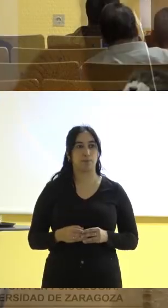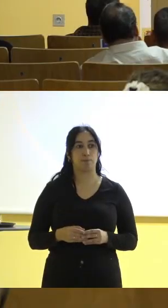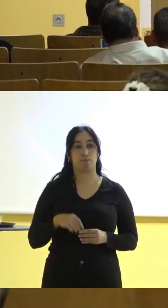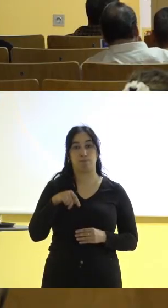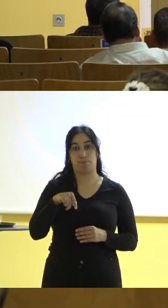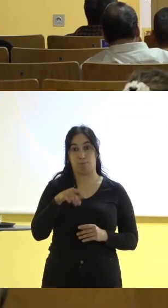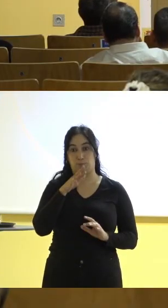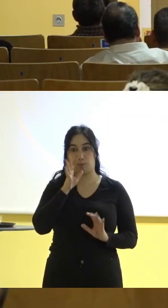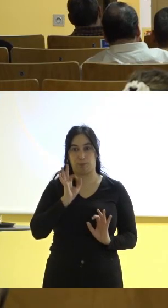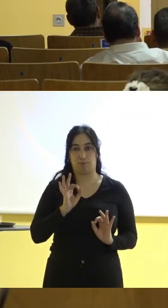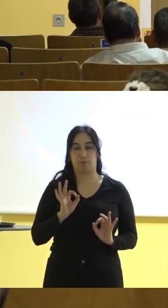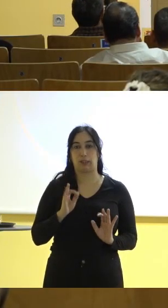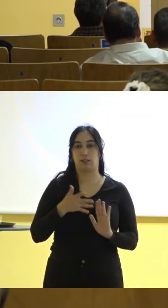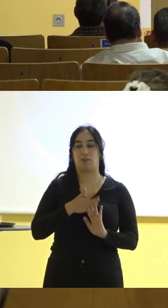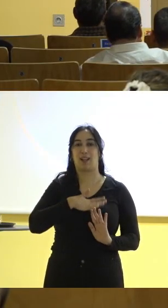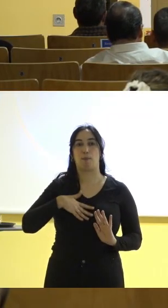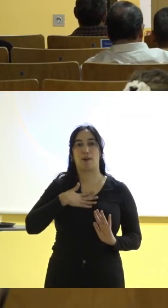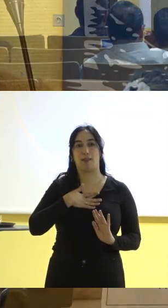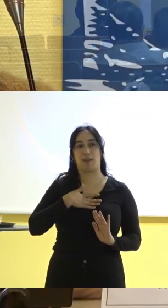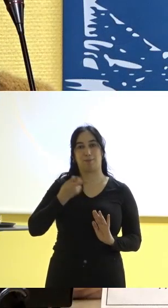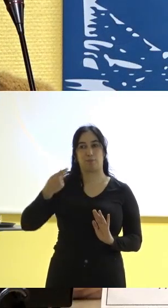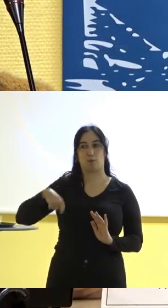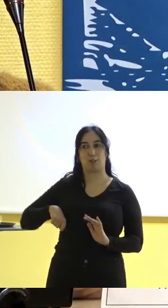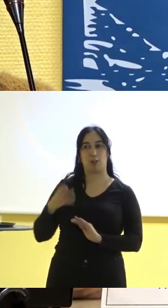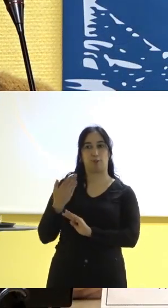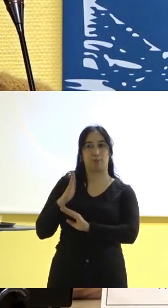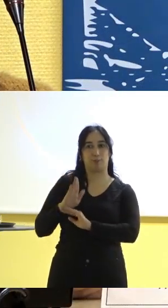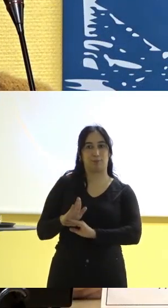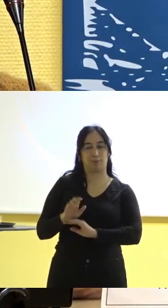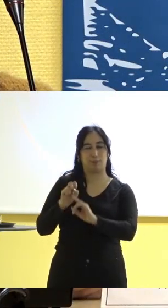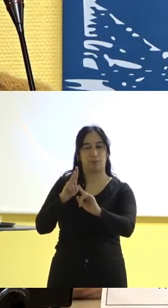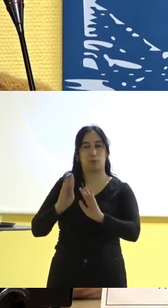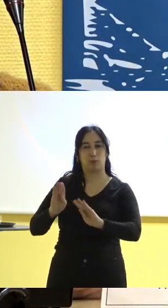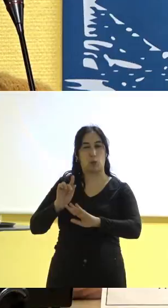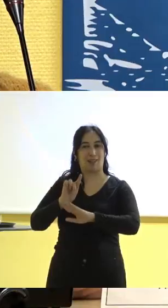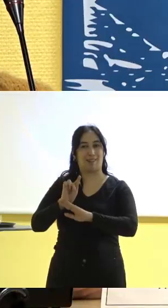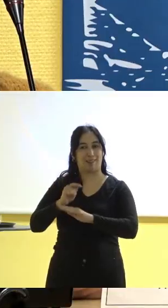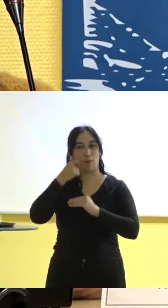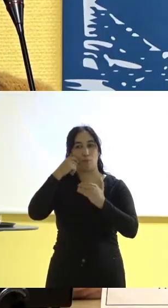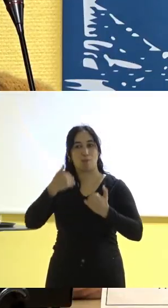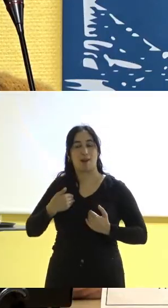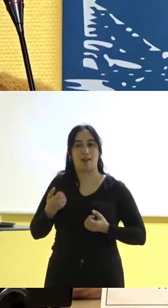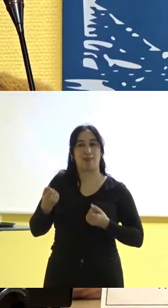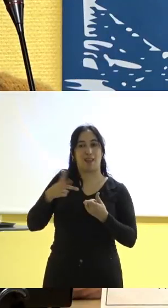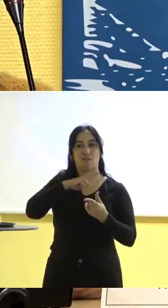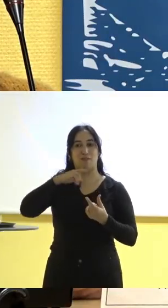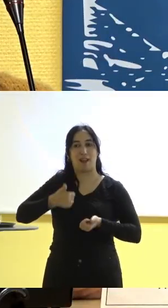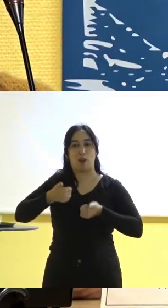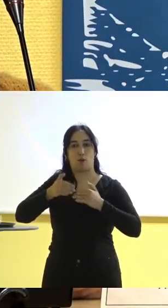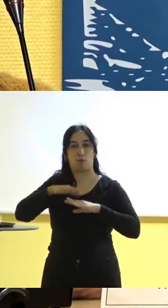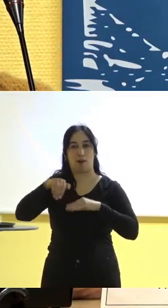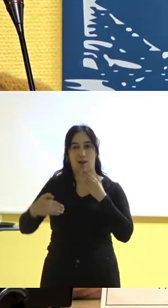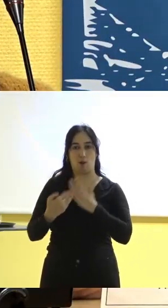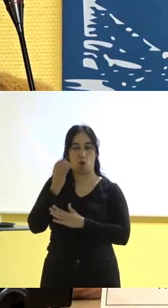este marco es un verdadero placer presentar a una profesional cuya mirada crítica y humana aporta un enorme valor a esta